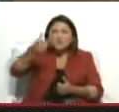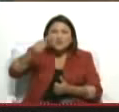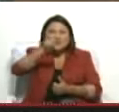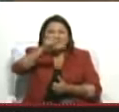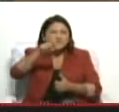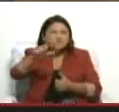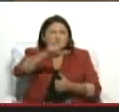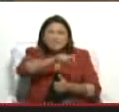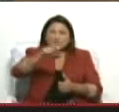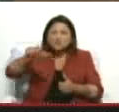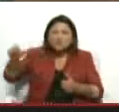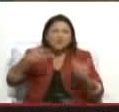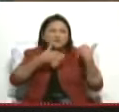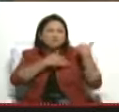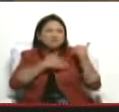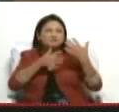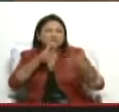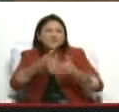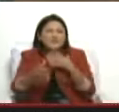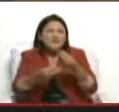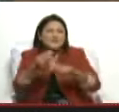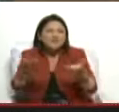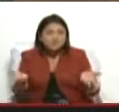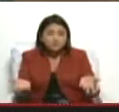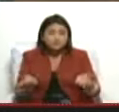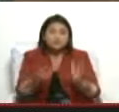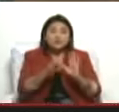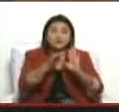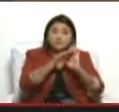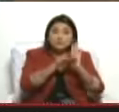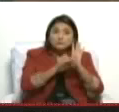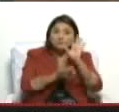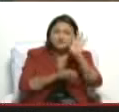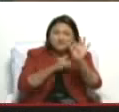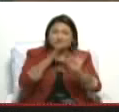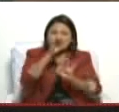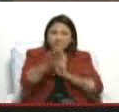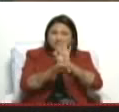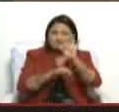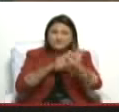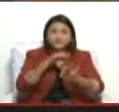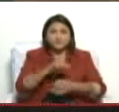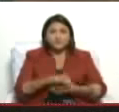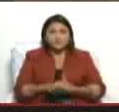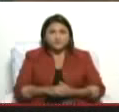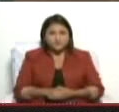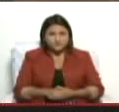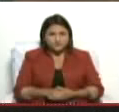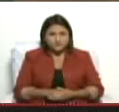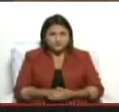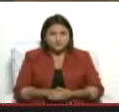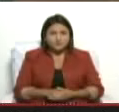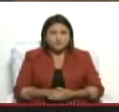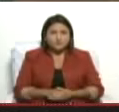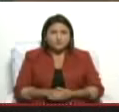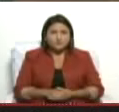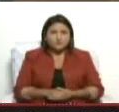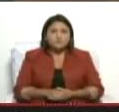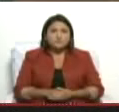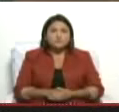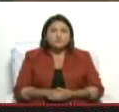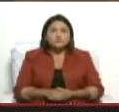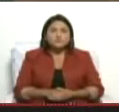cada persona que él consideraba desde el aspecto propagandístico desde alguna